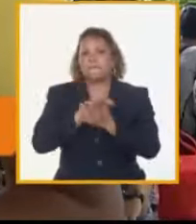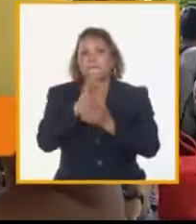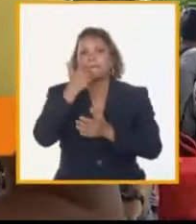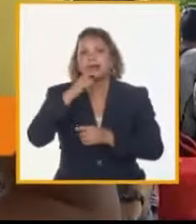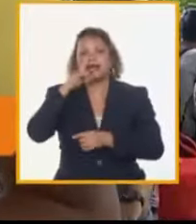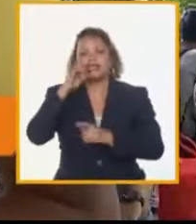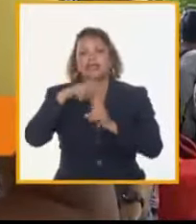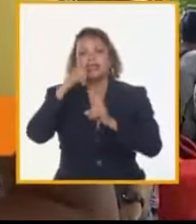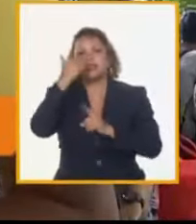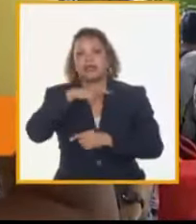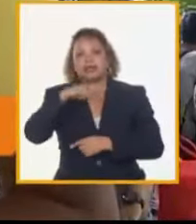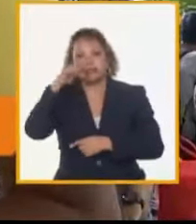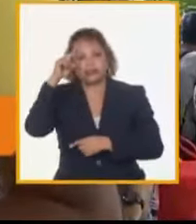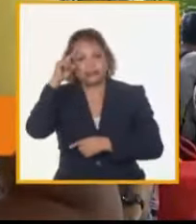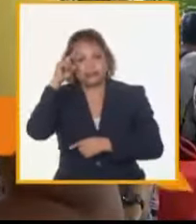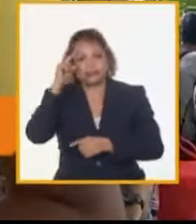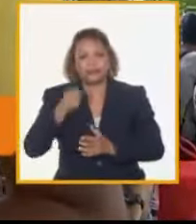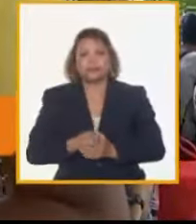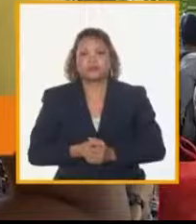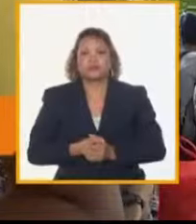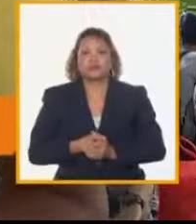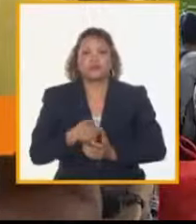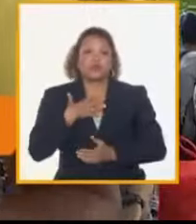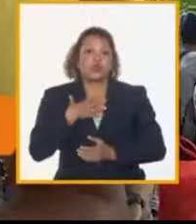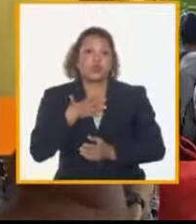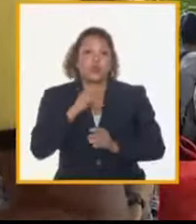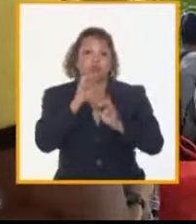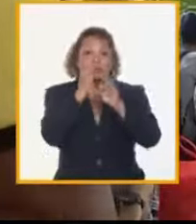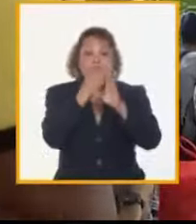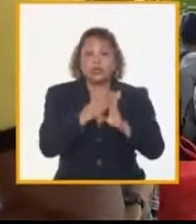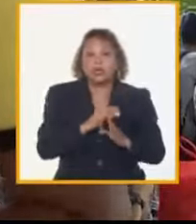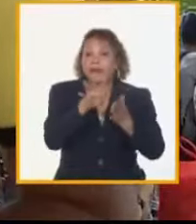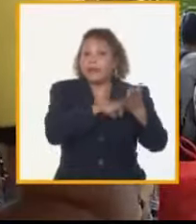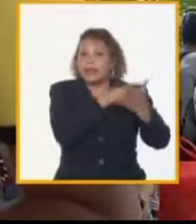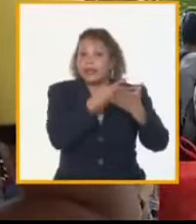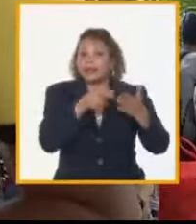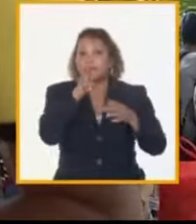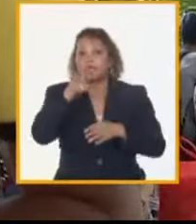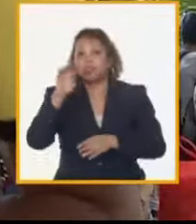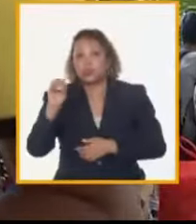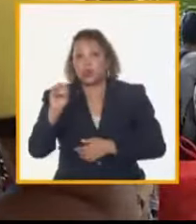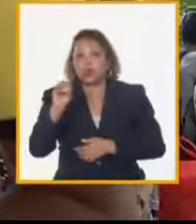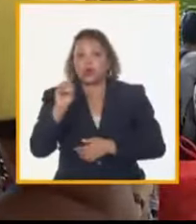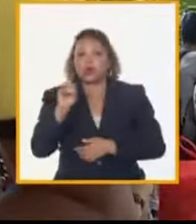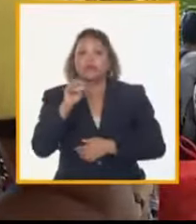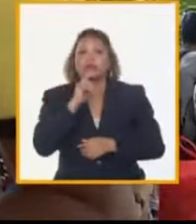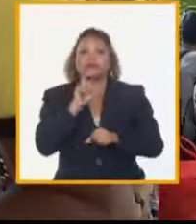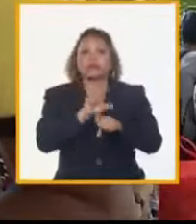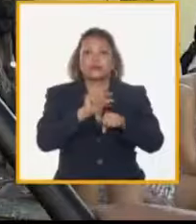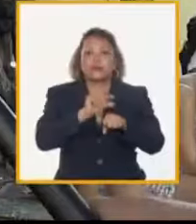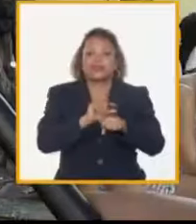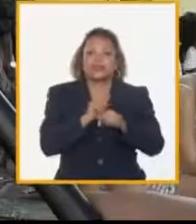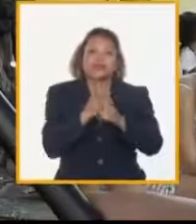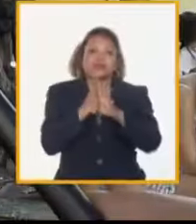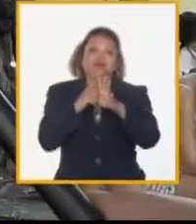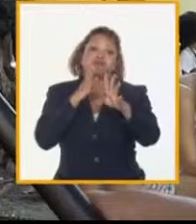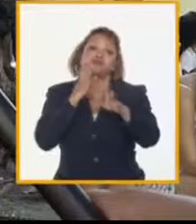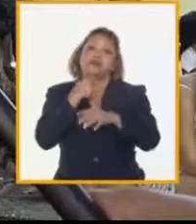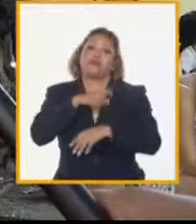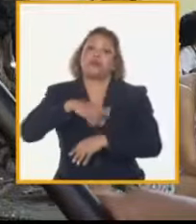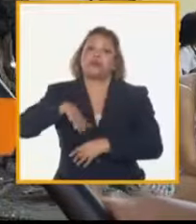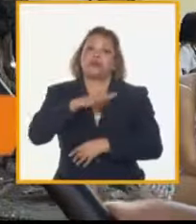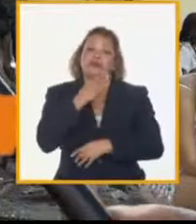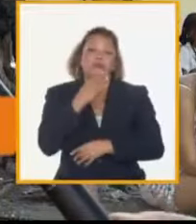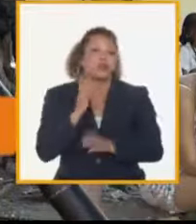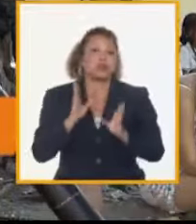carros y no estoy trabajando con los 20 carros. Entonces la estancia en el parque se vuelve más larga y duradera. Bueno, para mí